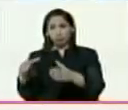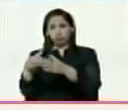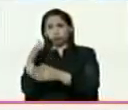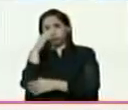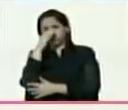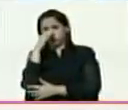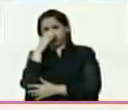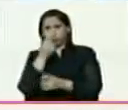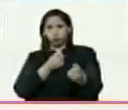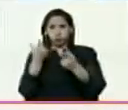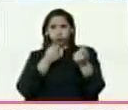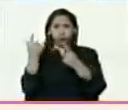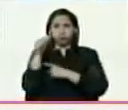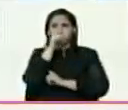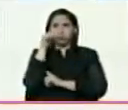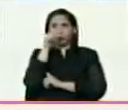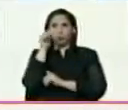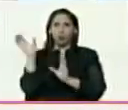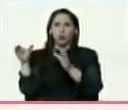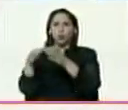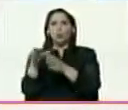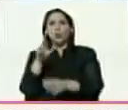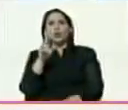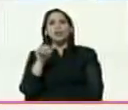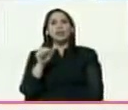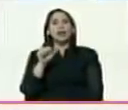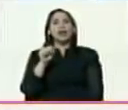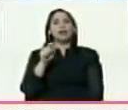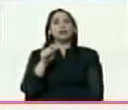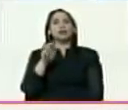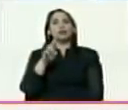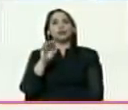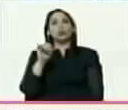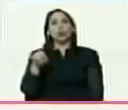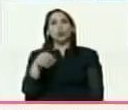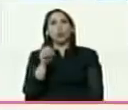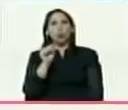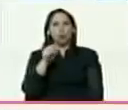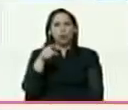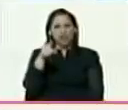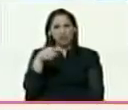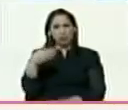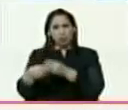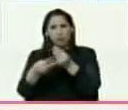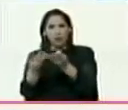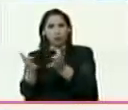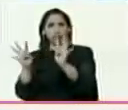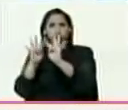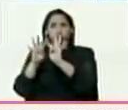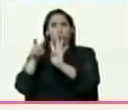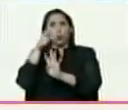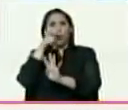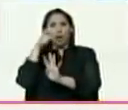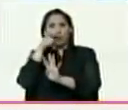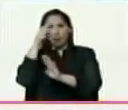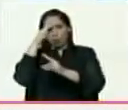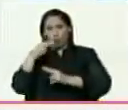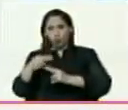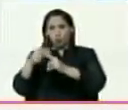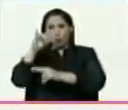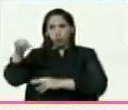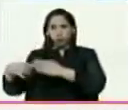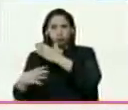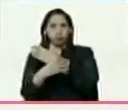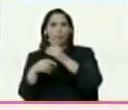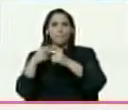narcotraficante del grupo los rastrojos iban a ser las guardias de honor de este ciudadano guayos para entrar